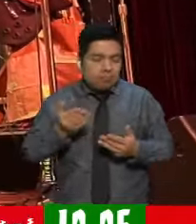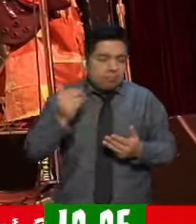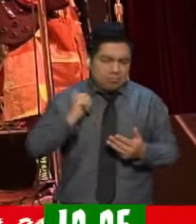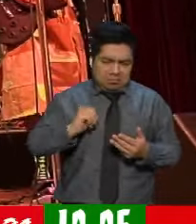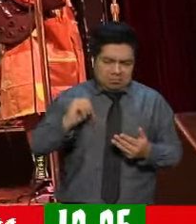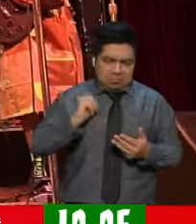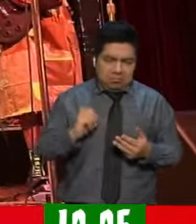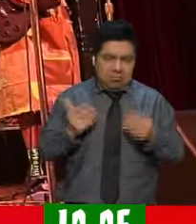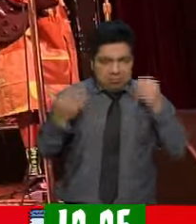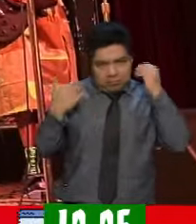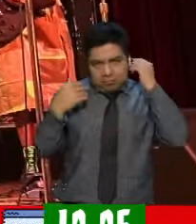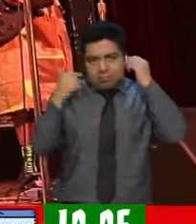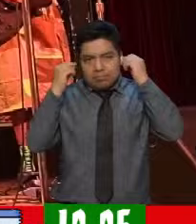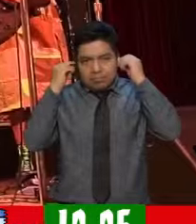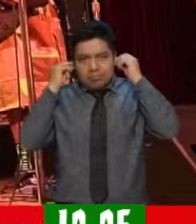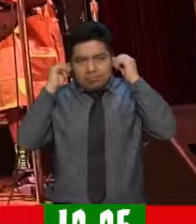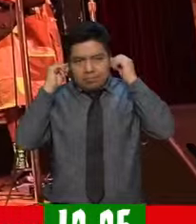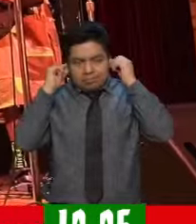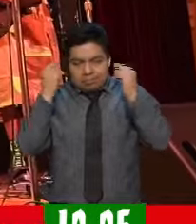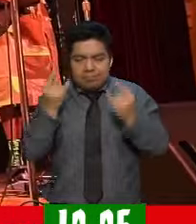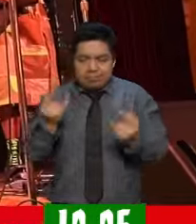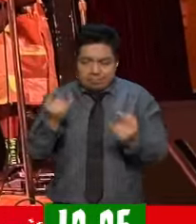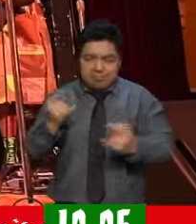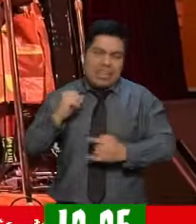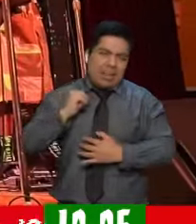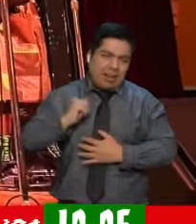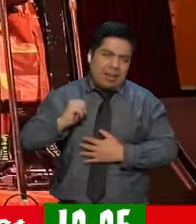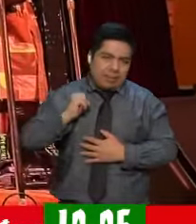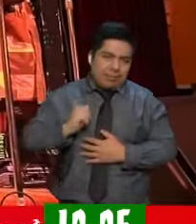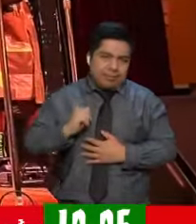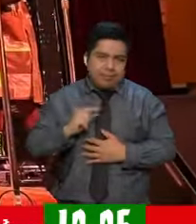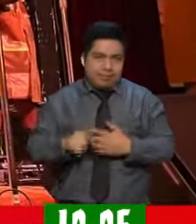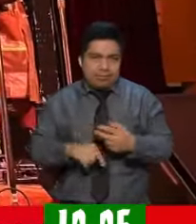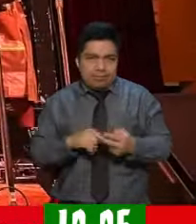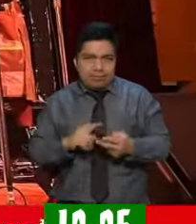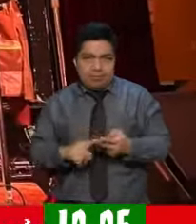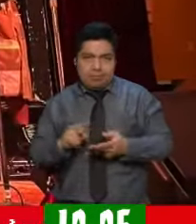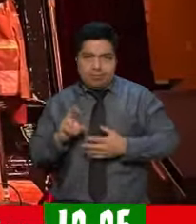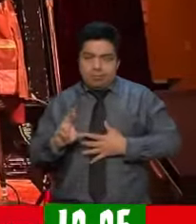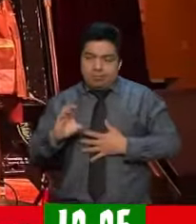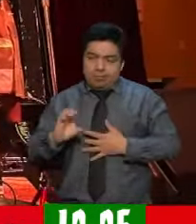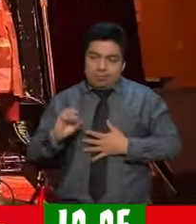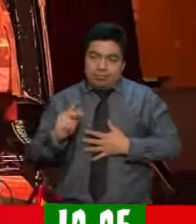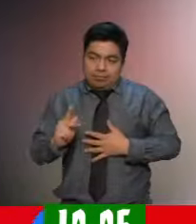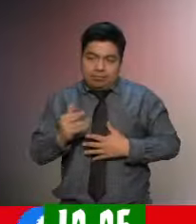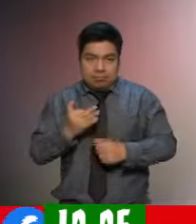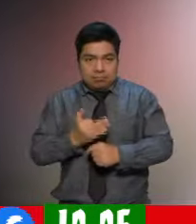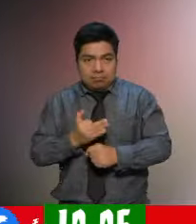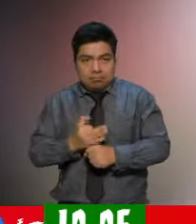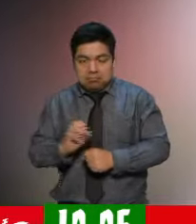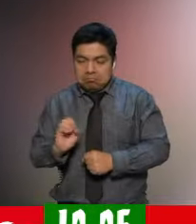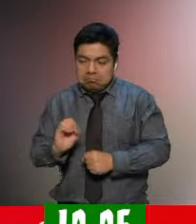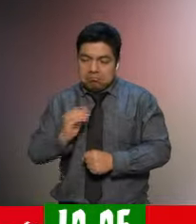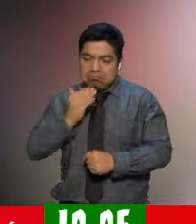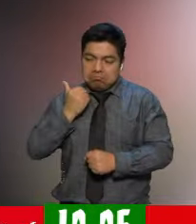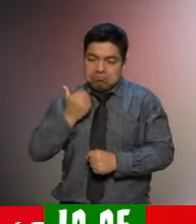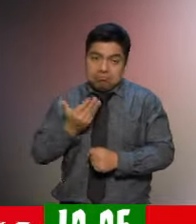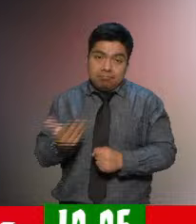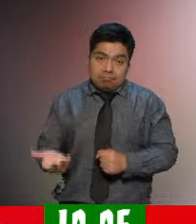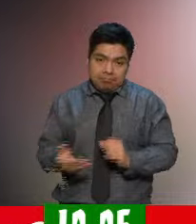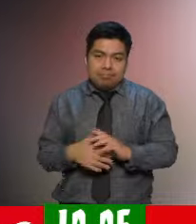barroca. Viejito, o sea, bueno, oye, rock más, pero rock del que ya no se hace, ¿no? Rock del que sí. Se hacía hace más rato, yo